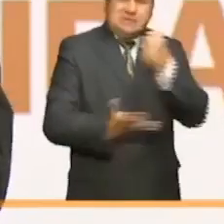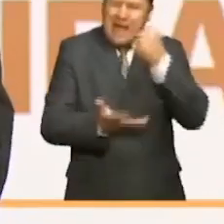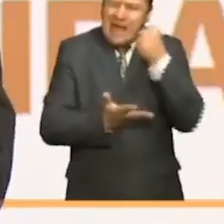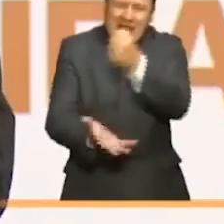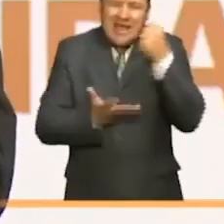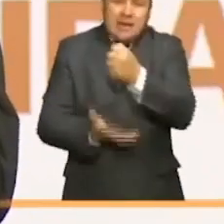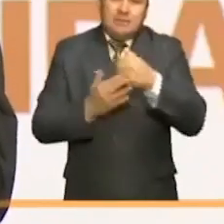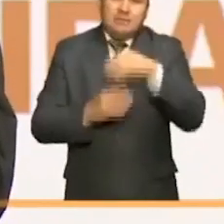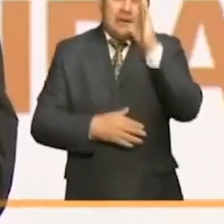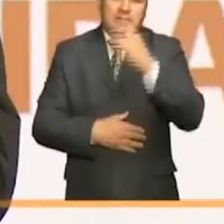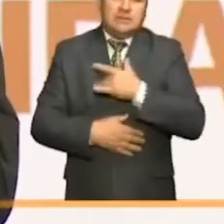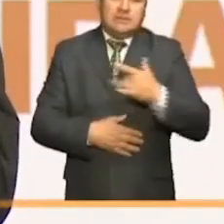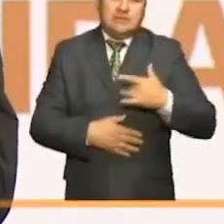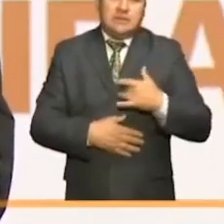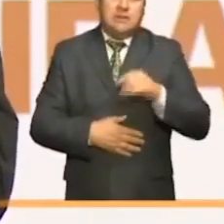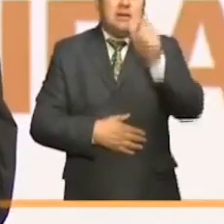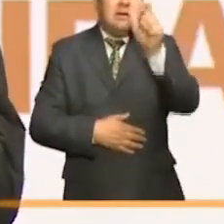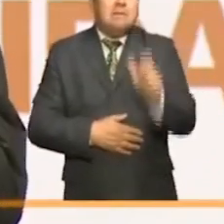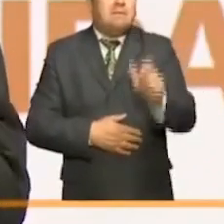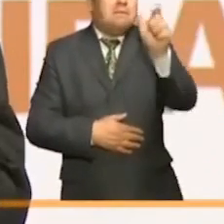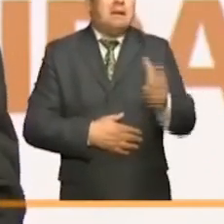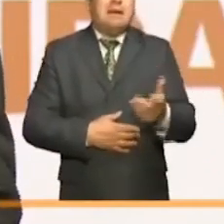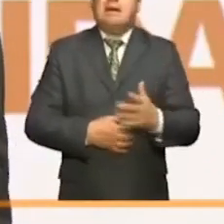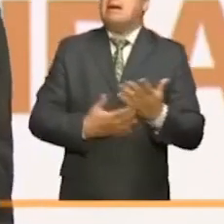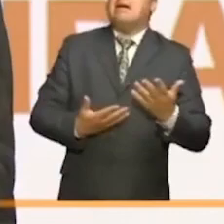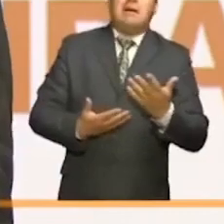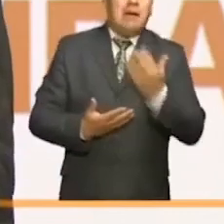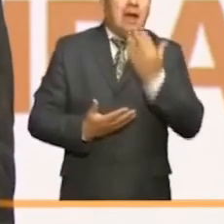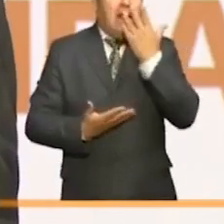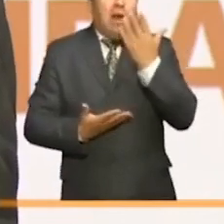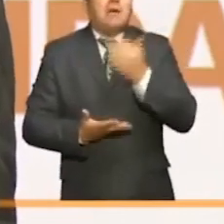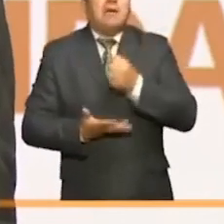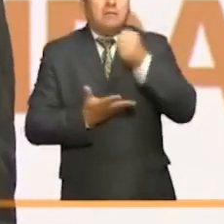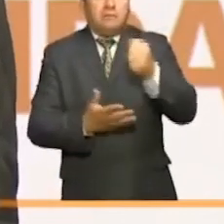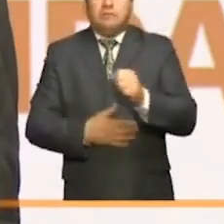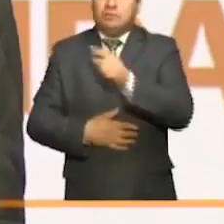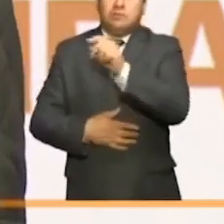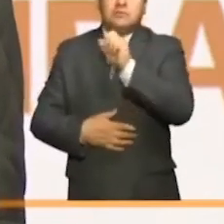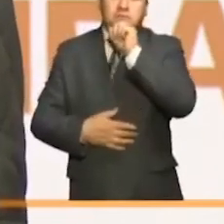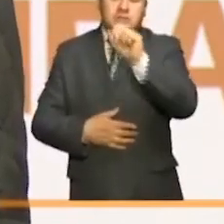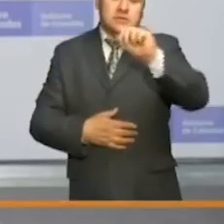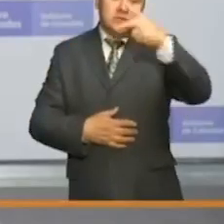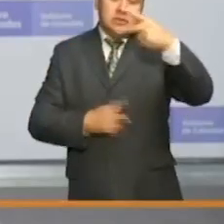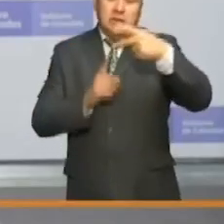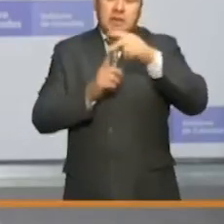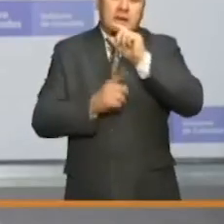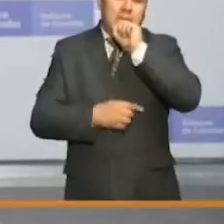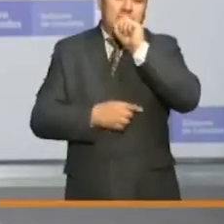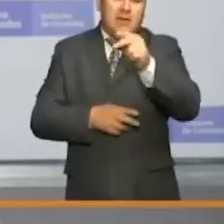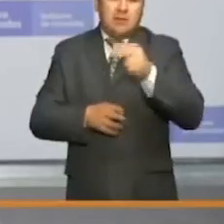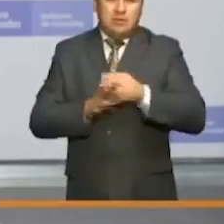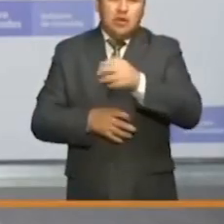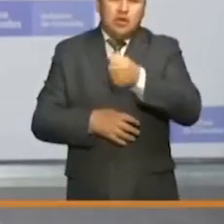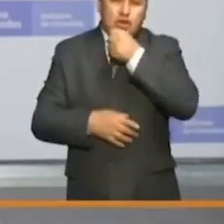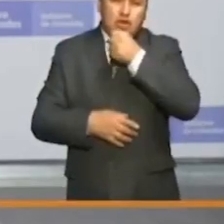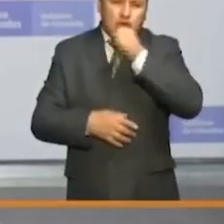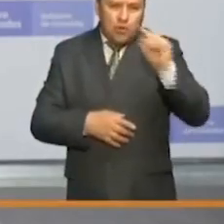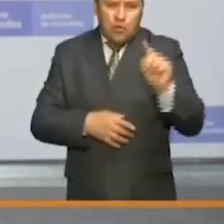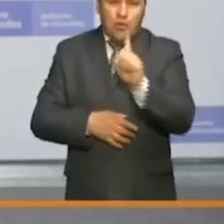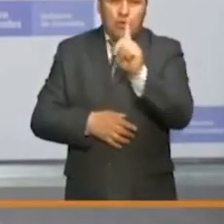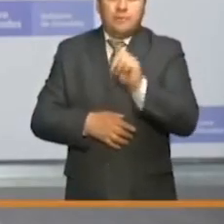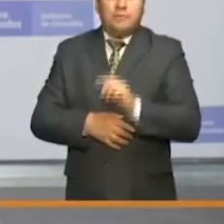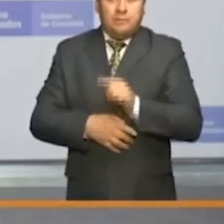atender todos los gastos de las personas que van a quedar en situación vulnerable segunda pregunta de juan fernando varona de noticias unos dice